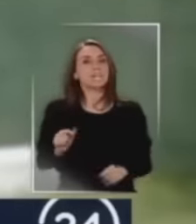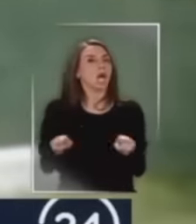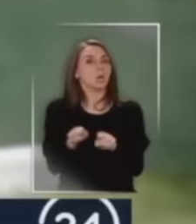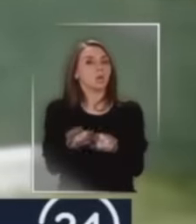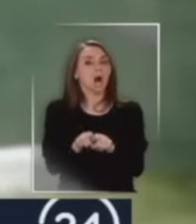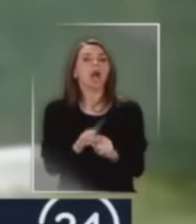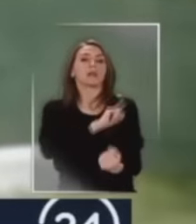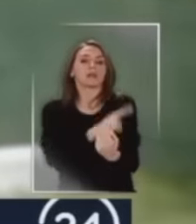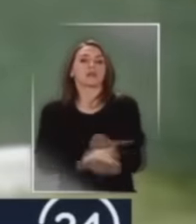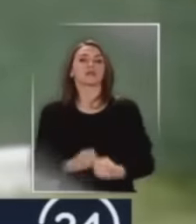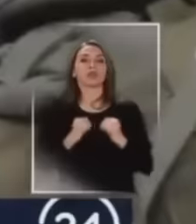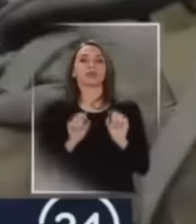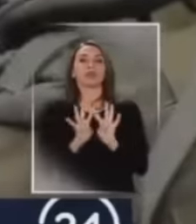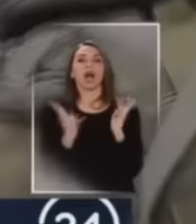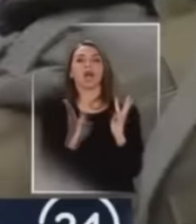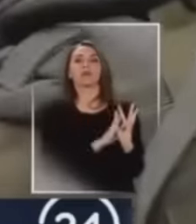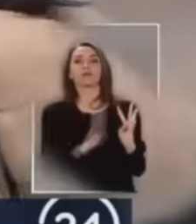fortaleza finalmente a sus componentes.